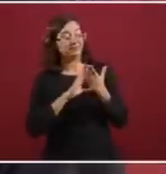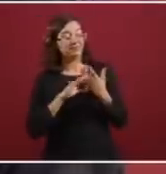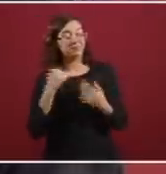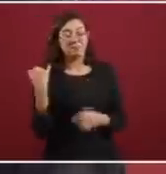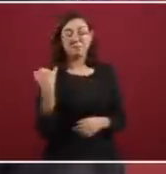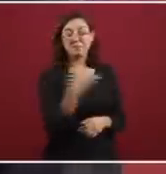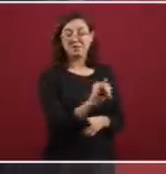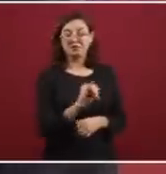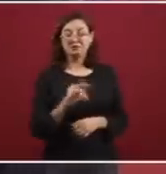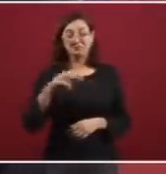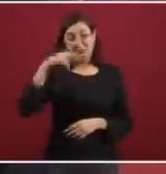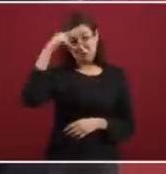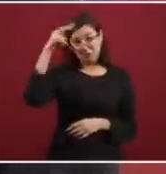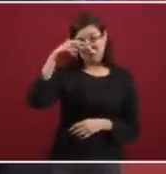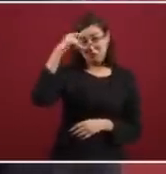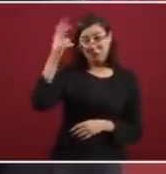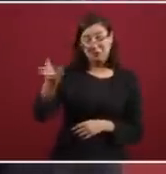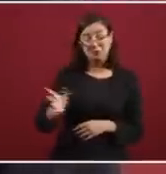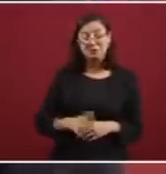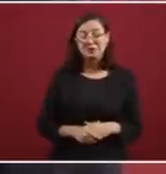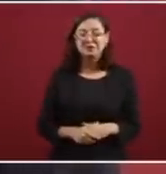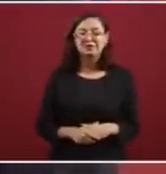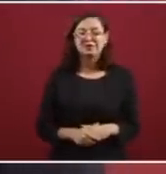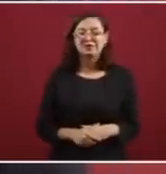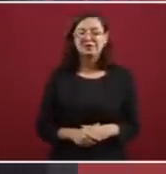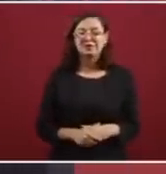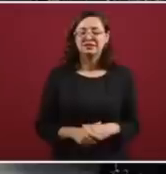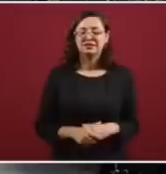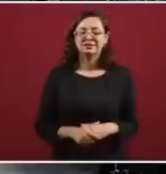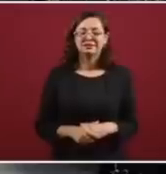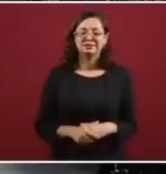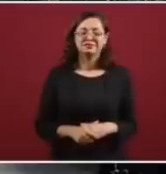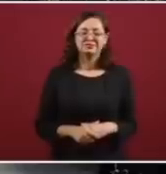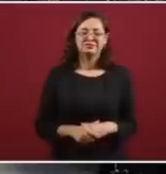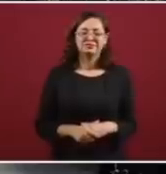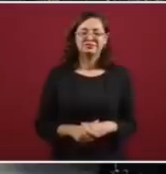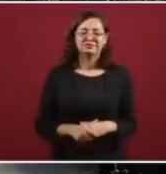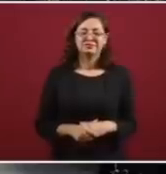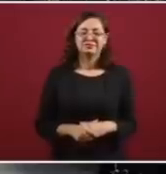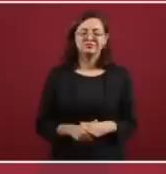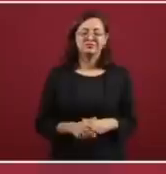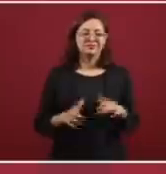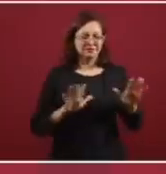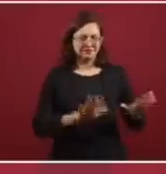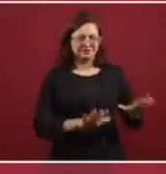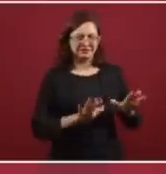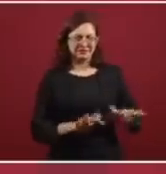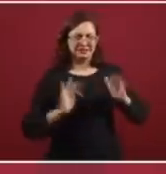Están como desquiciados. Entonces, ¿qué les digo? Serénense.